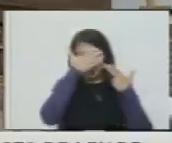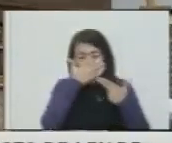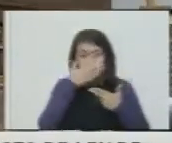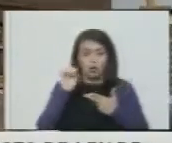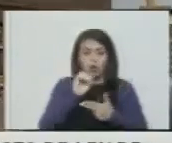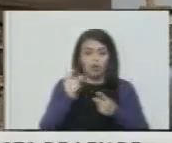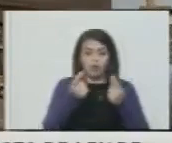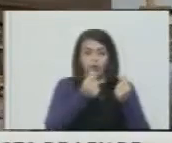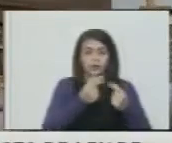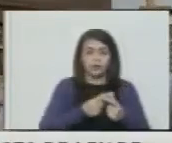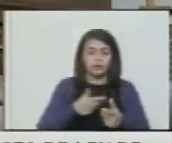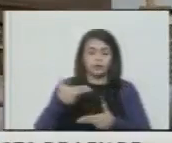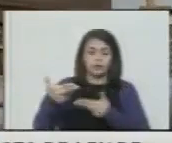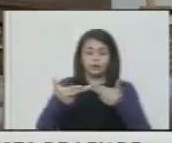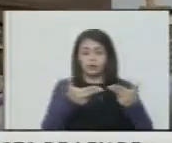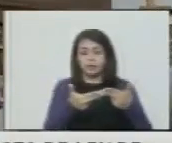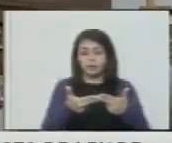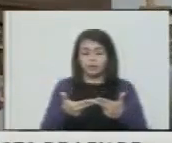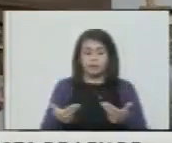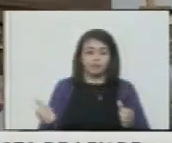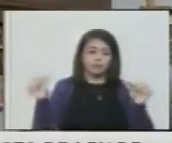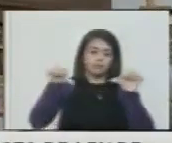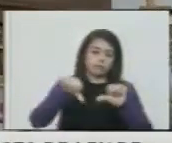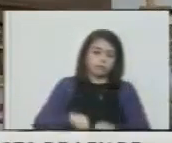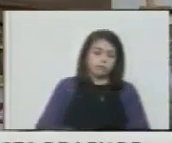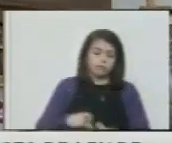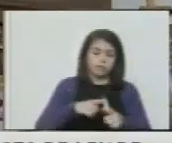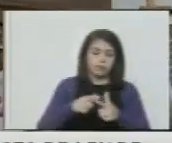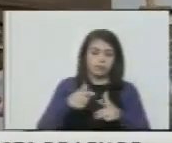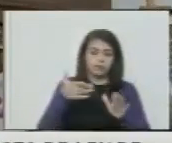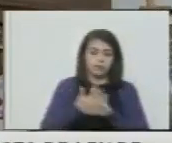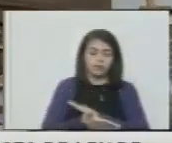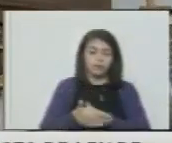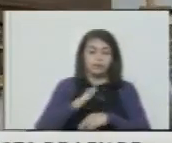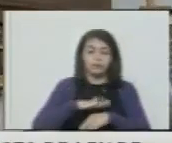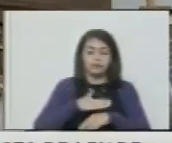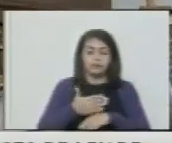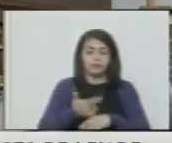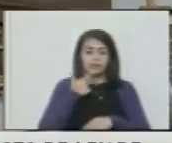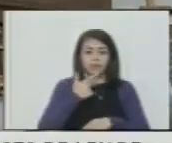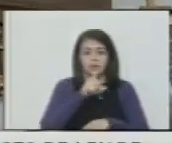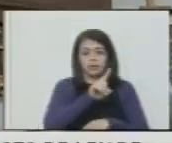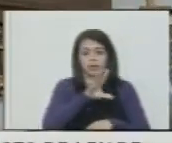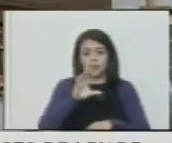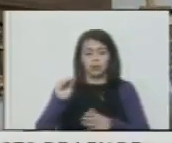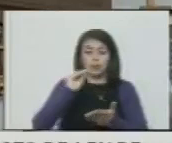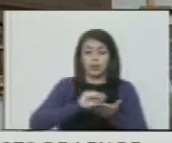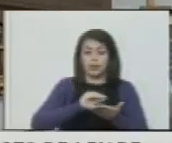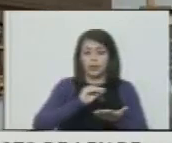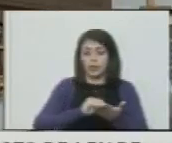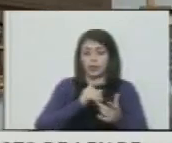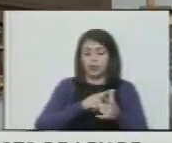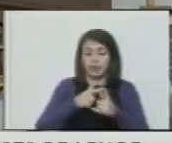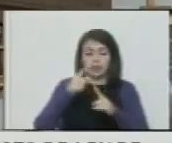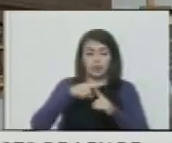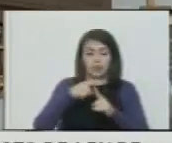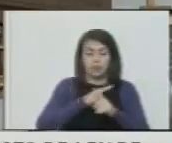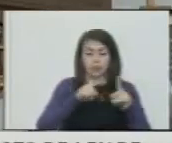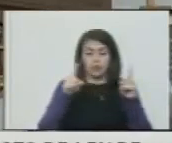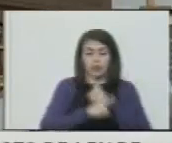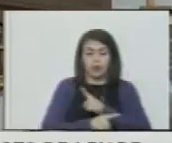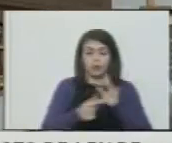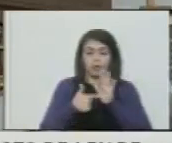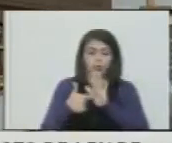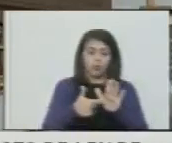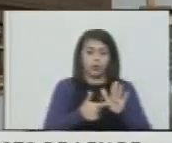del terrorismo y financiamiento de la proliferación de armas de destrucción masiva, 150 veces el tipo